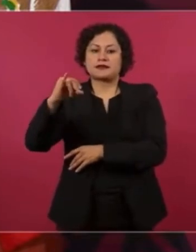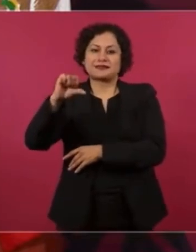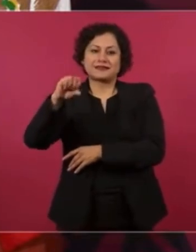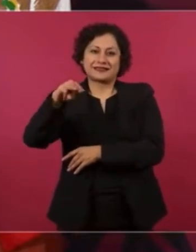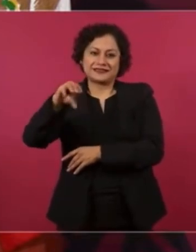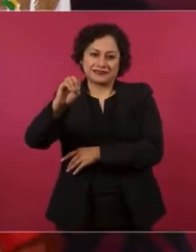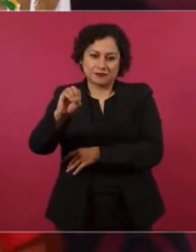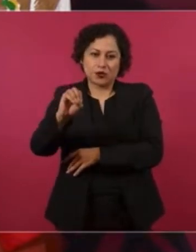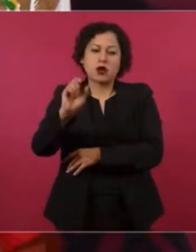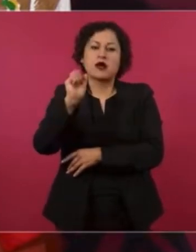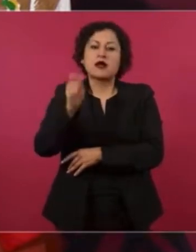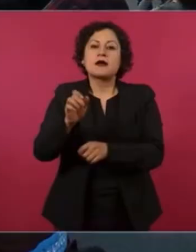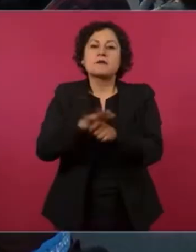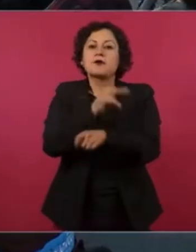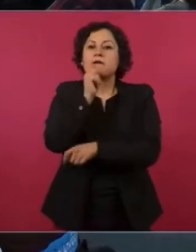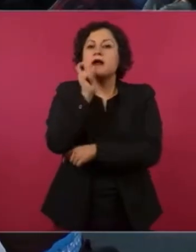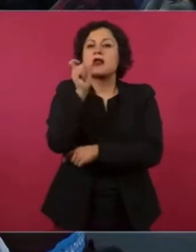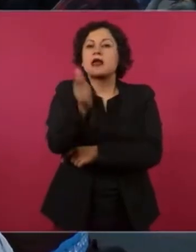No,